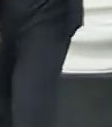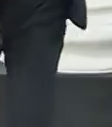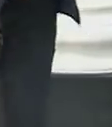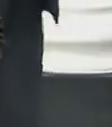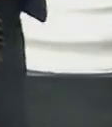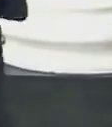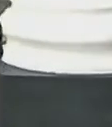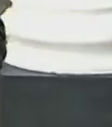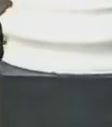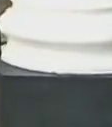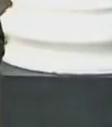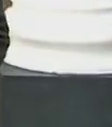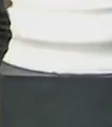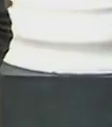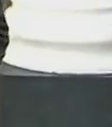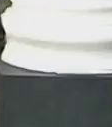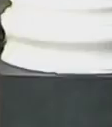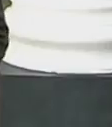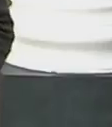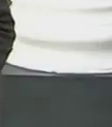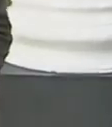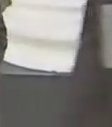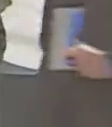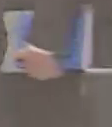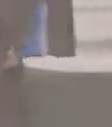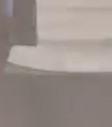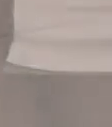a retornar el pase a los estudios. Adelante.